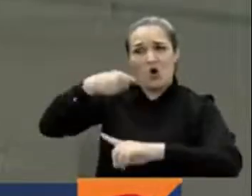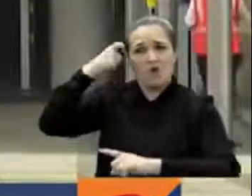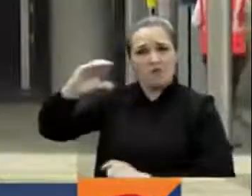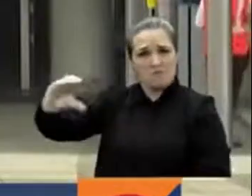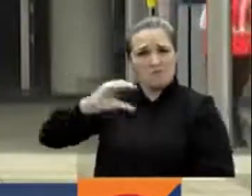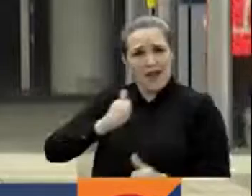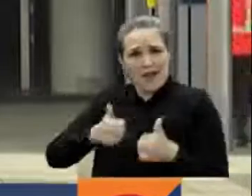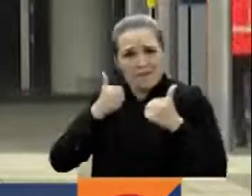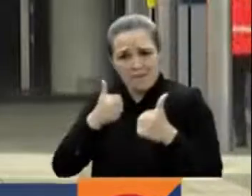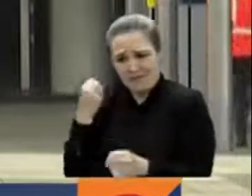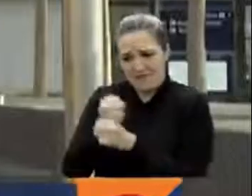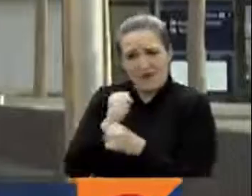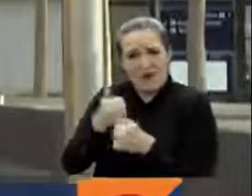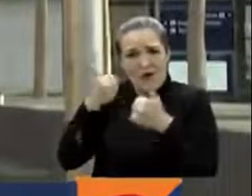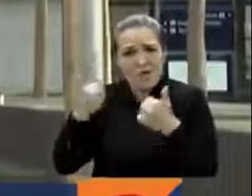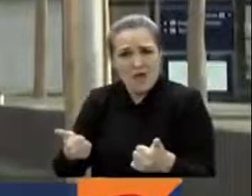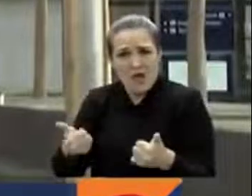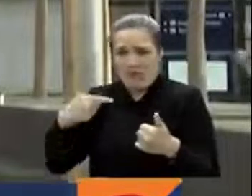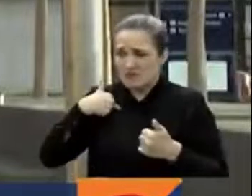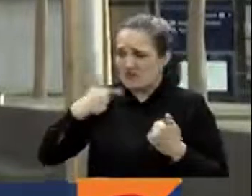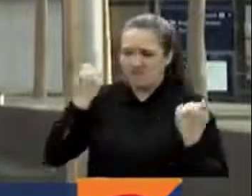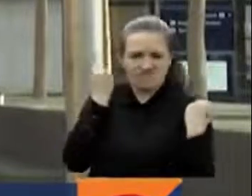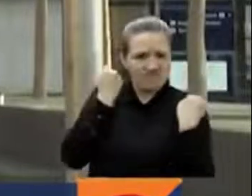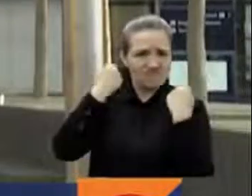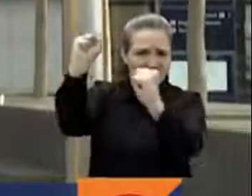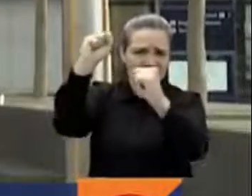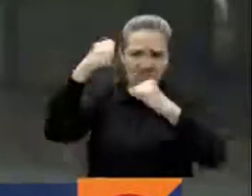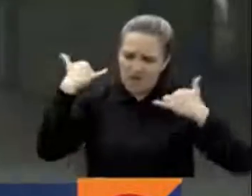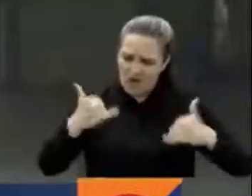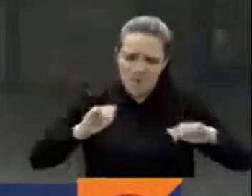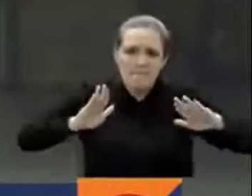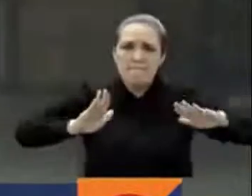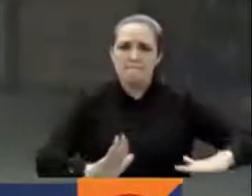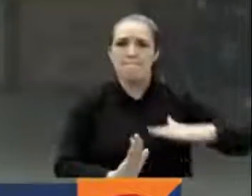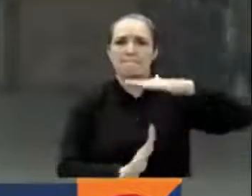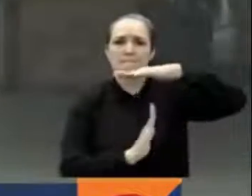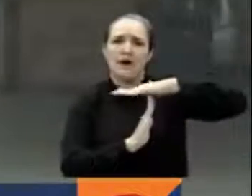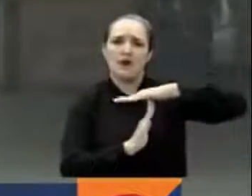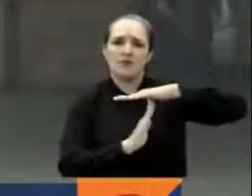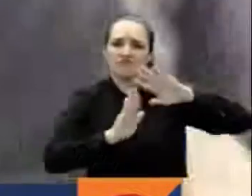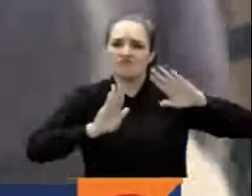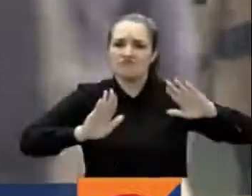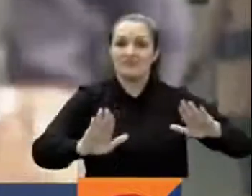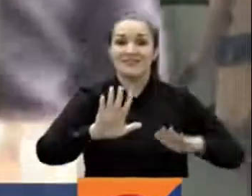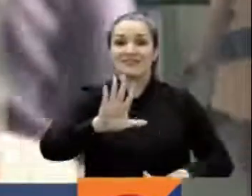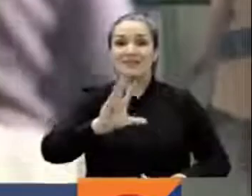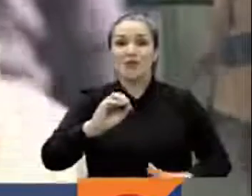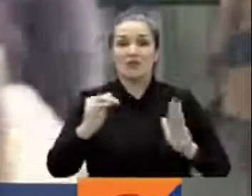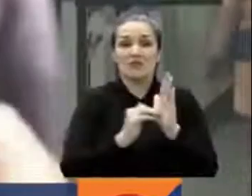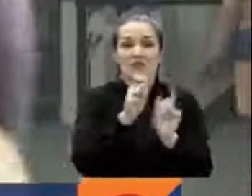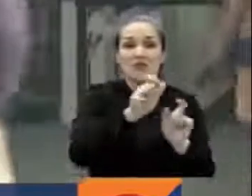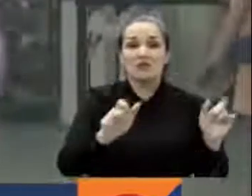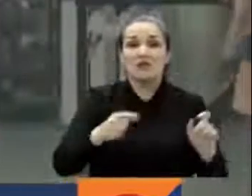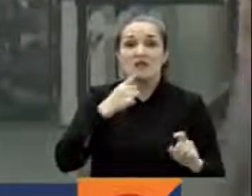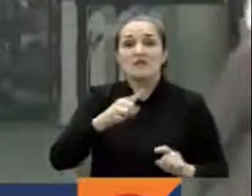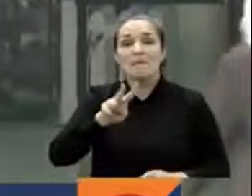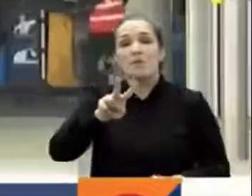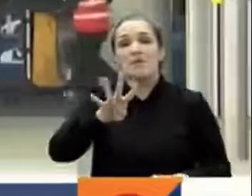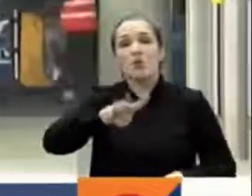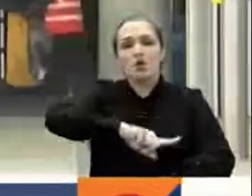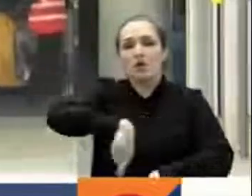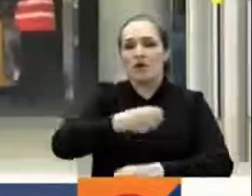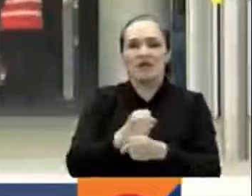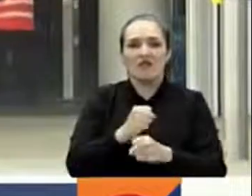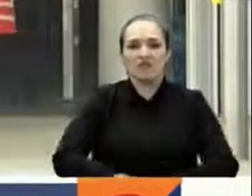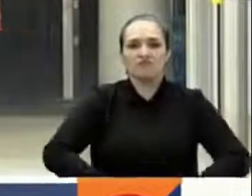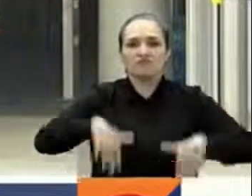salarios, condiciones laborales y seguridad laboral. Son unos 40.000 trabajadores que durante 24 horas cesarán sus